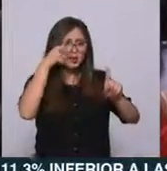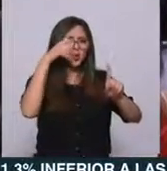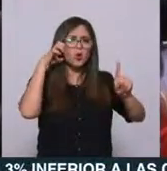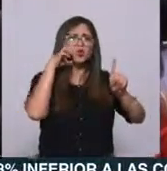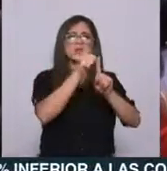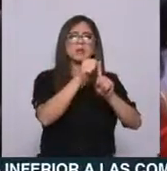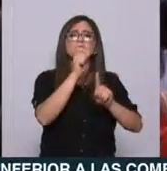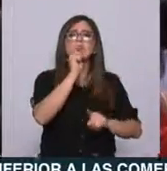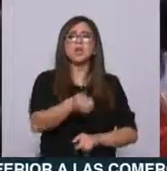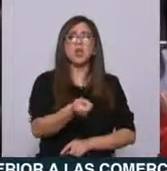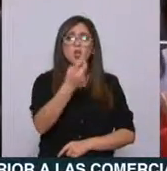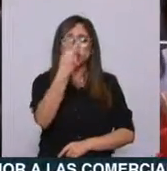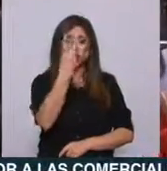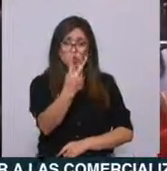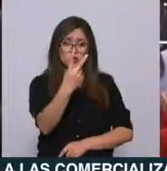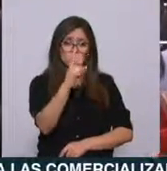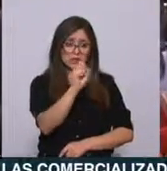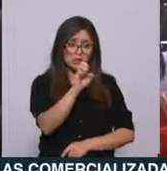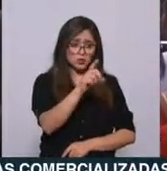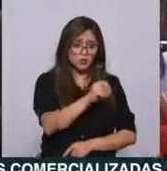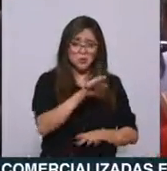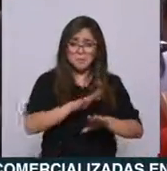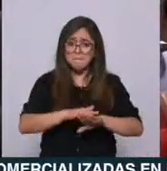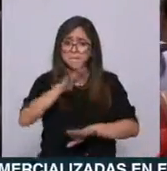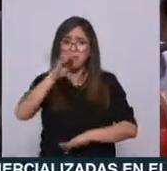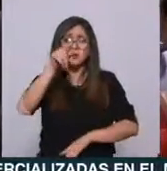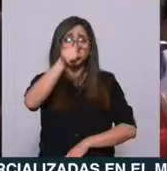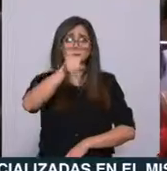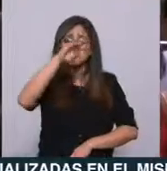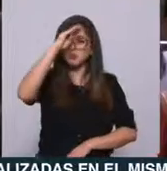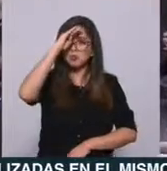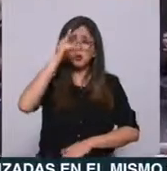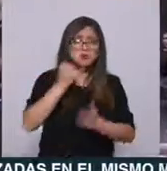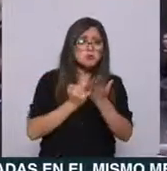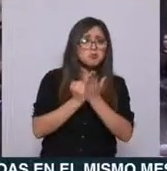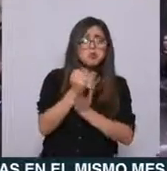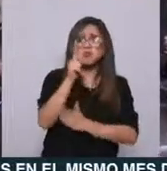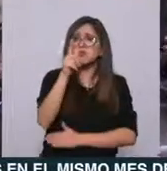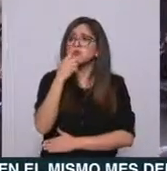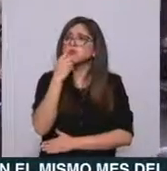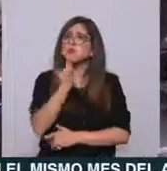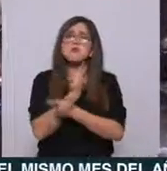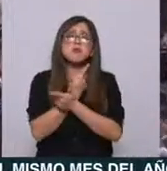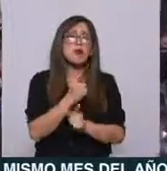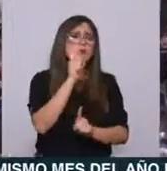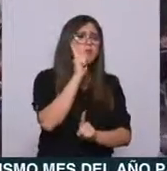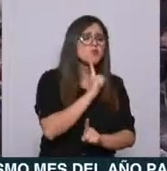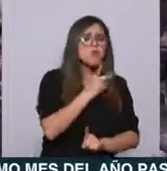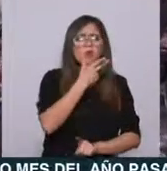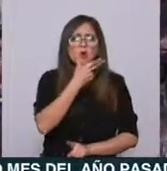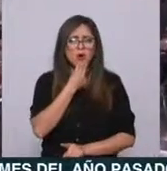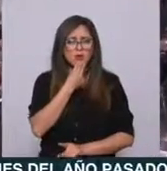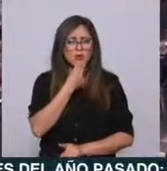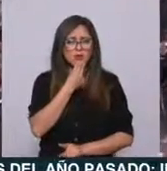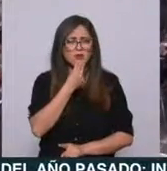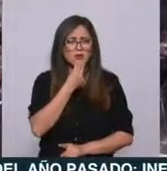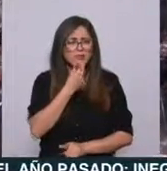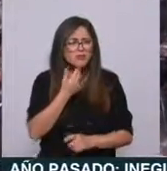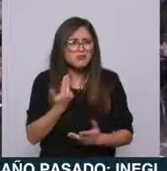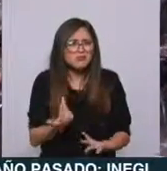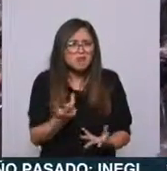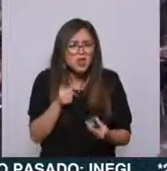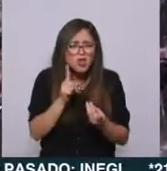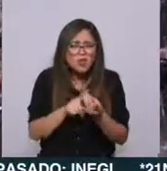sexos, hay más de 2, y por lo tanto tú te puedes identificar con el género que quieras. ¿Dónde está esa